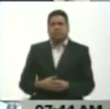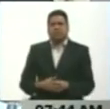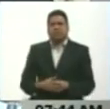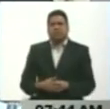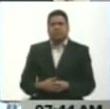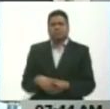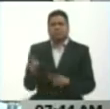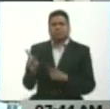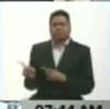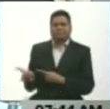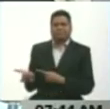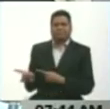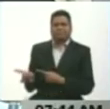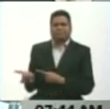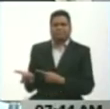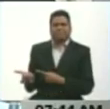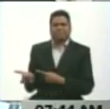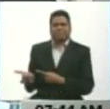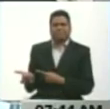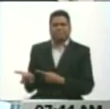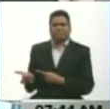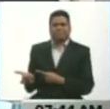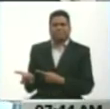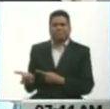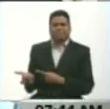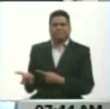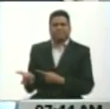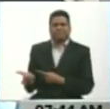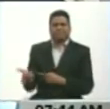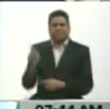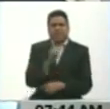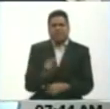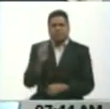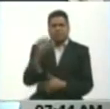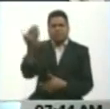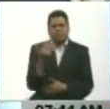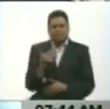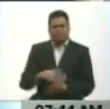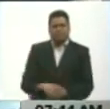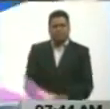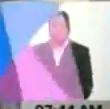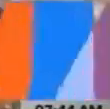@bechaconbtv, @cartallabtv, todos a través de @btv canal 8. Ya venimos.